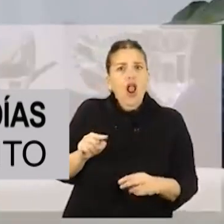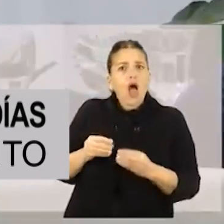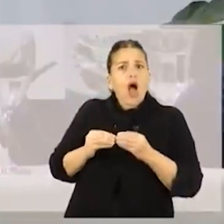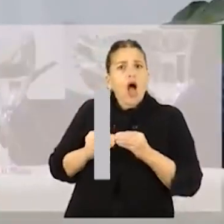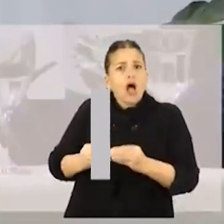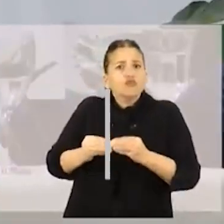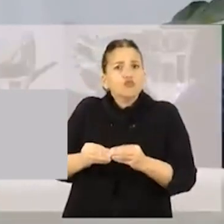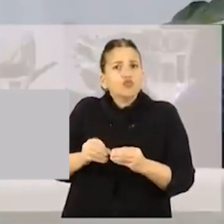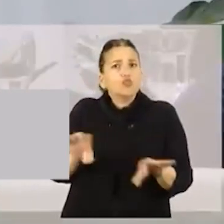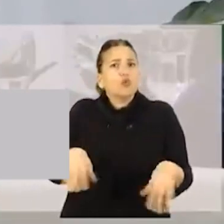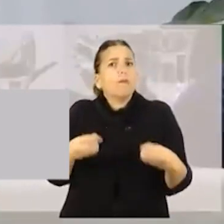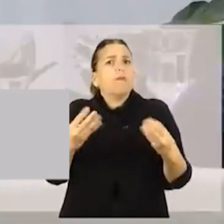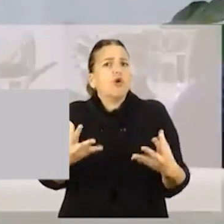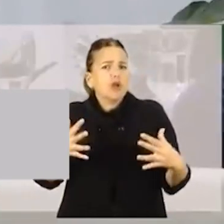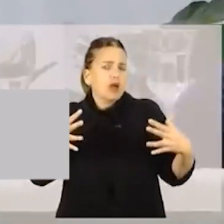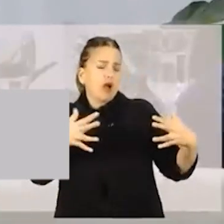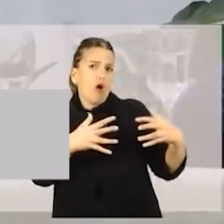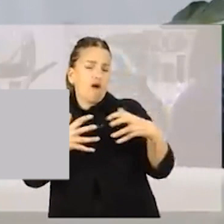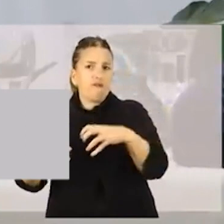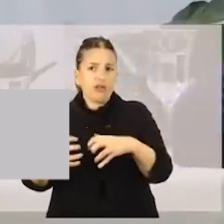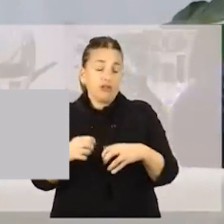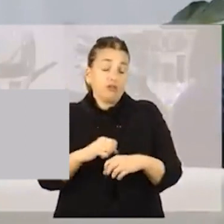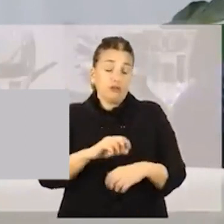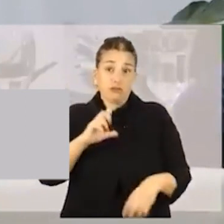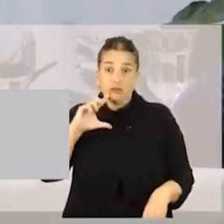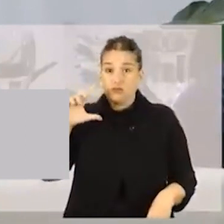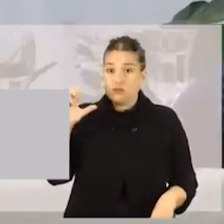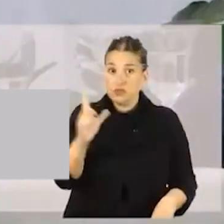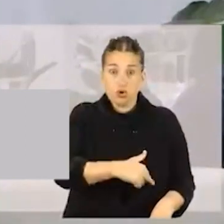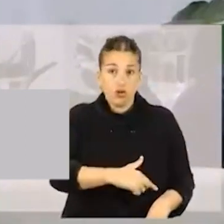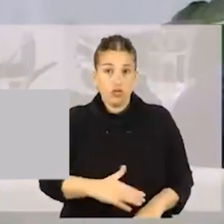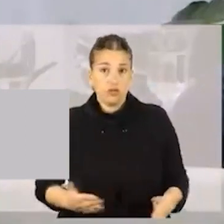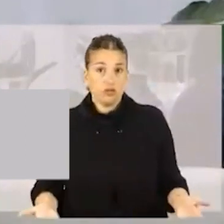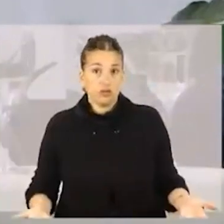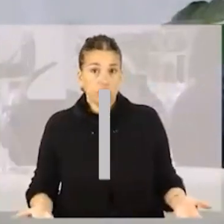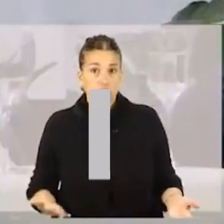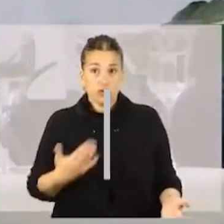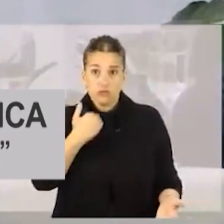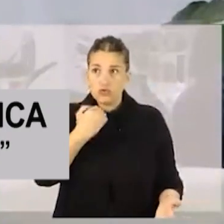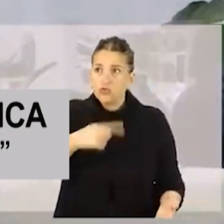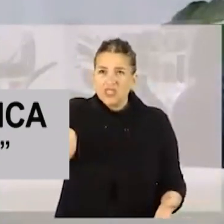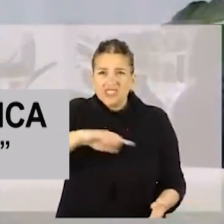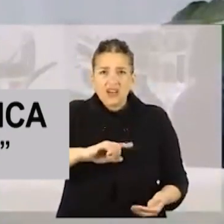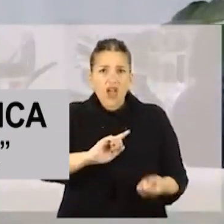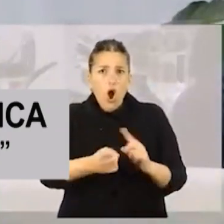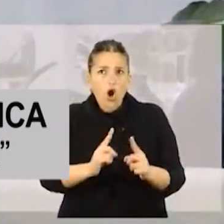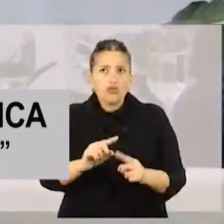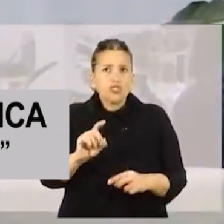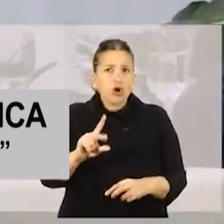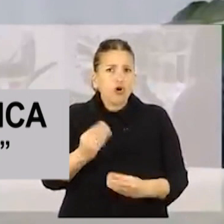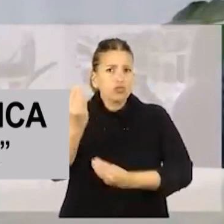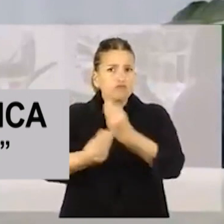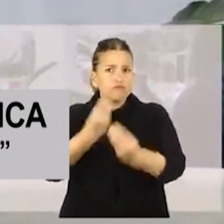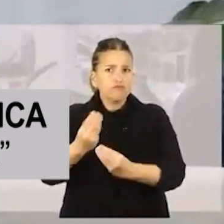razón del conflicto, es increíble. Yo no sé si saben, son 11, 12 puestos de